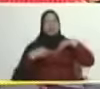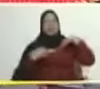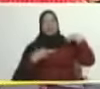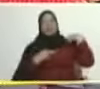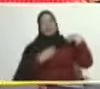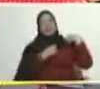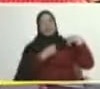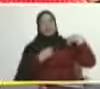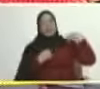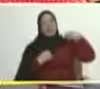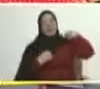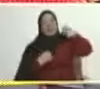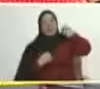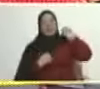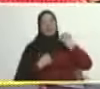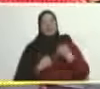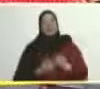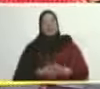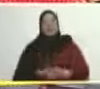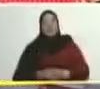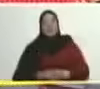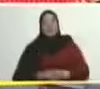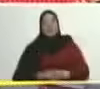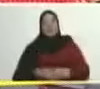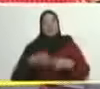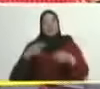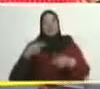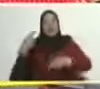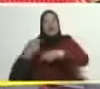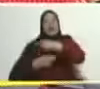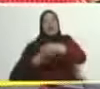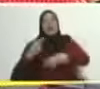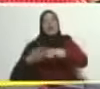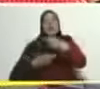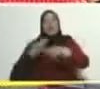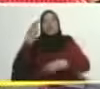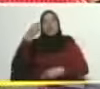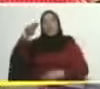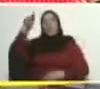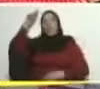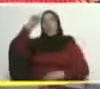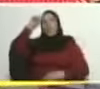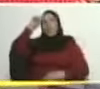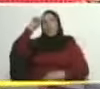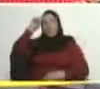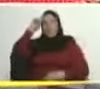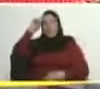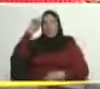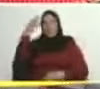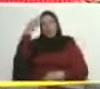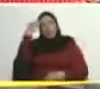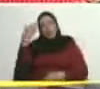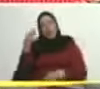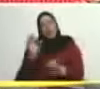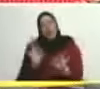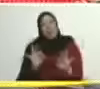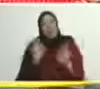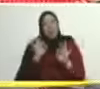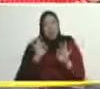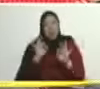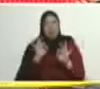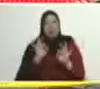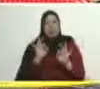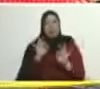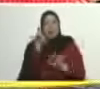Cuba, la siempre Cuba rebelde, revolucionaria, histórica, ejemplar. De aquí queremos enviar un saludo muy especial